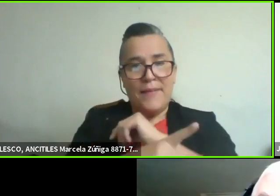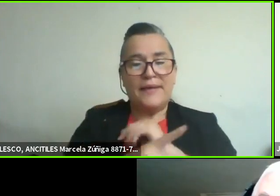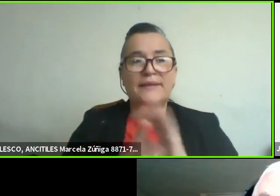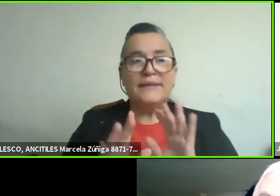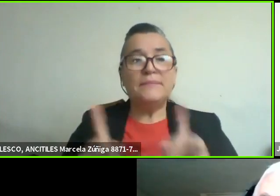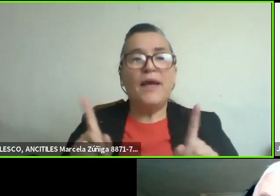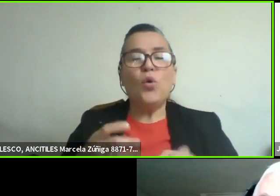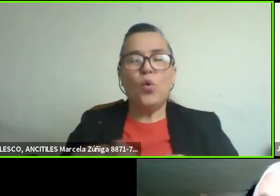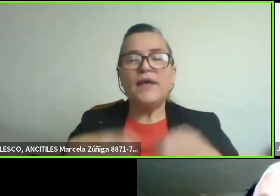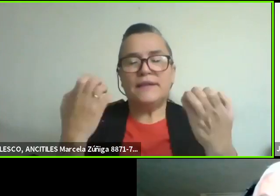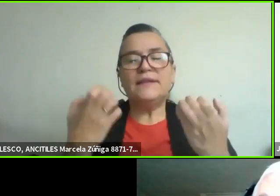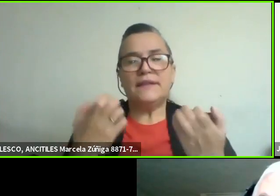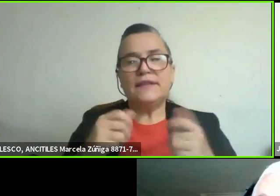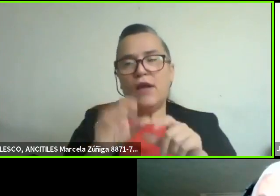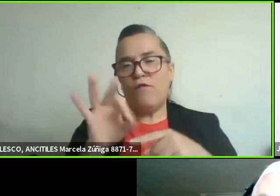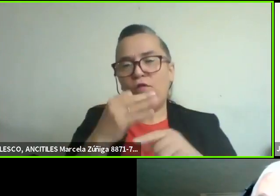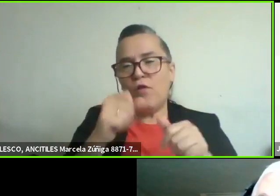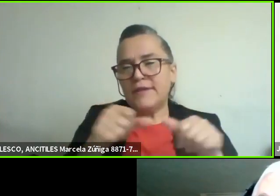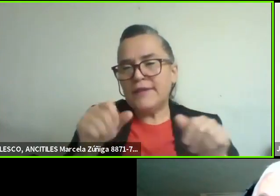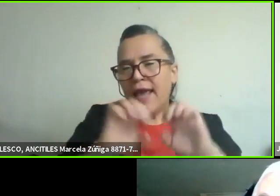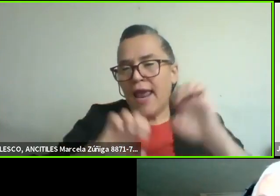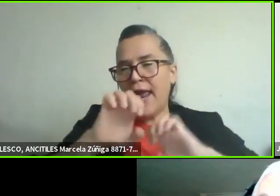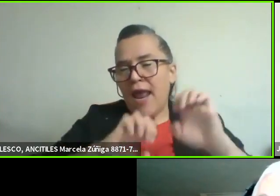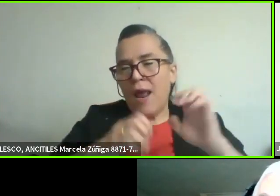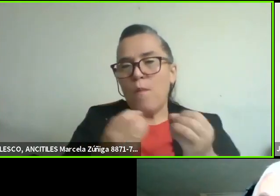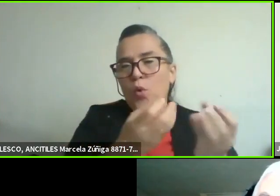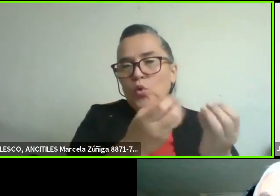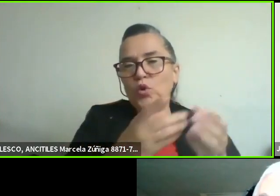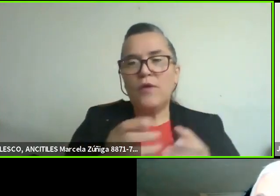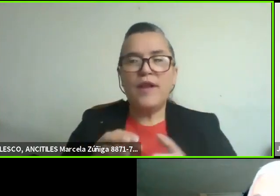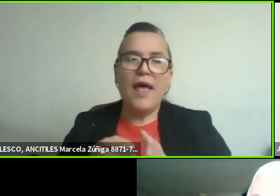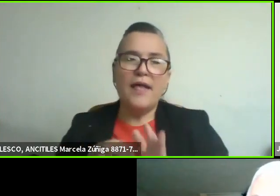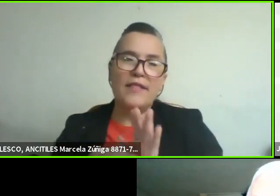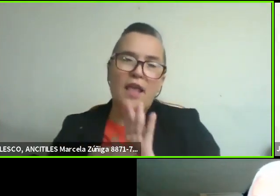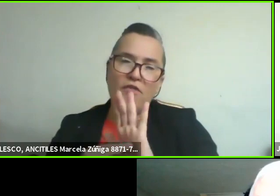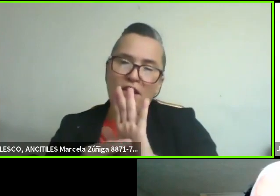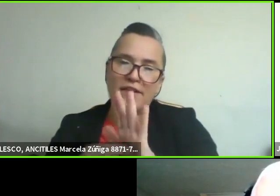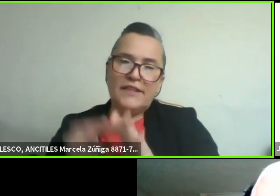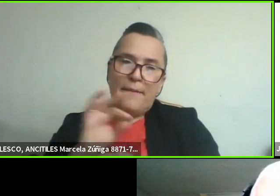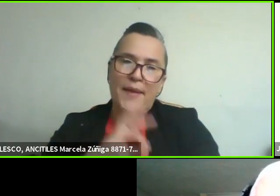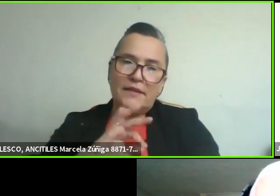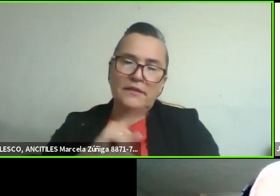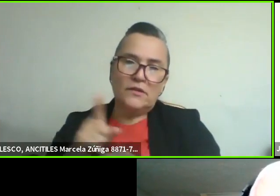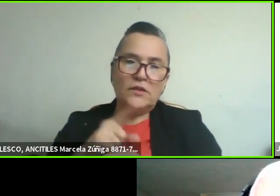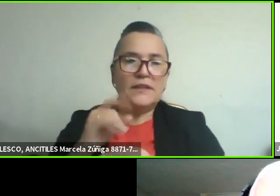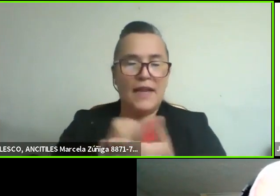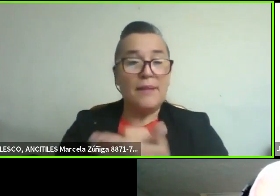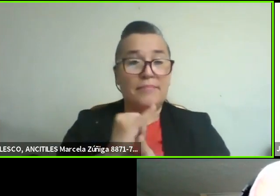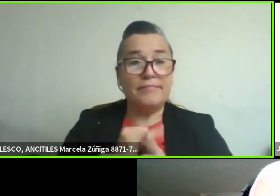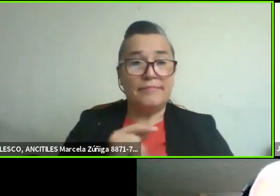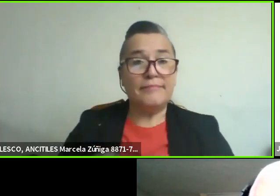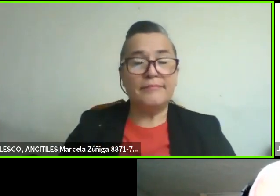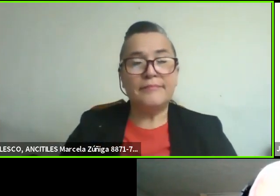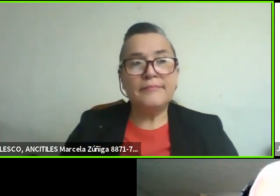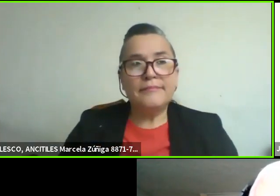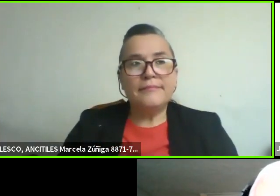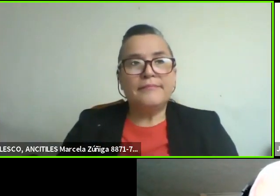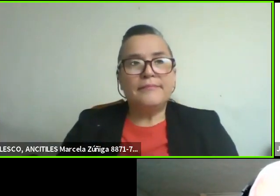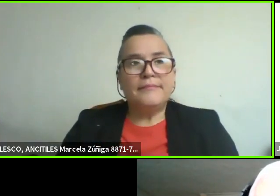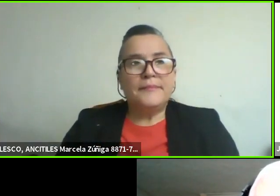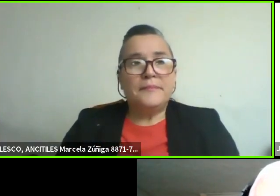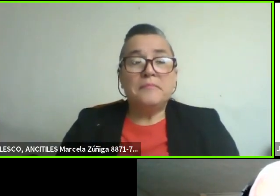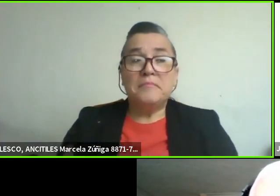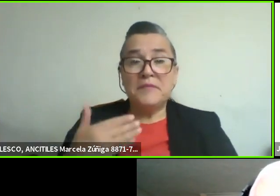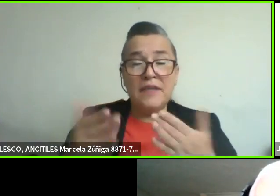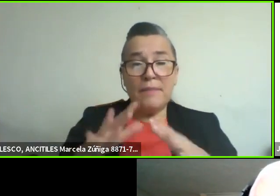si existen esos parámetros para evaluar la productividad y el rendimiento de la investigación gracias doctor quizás